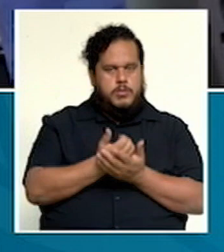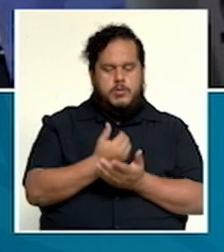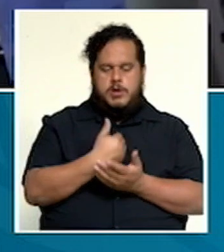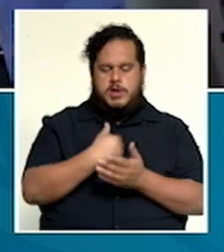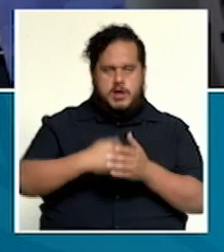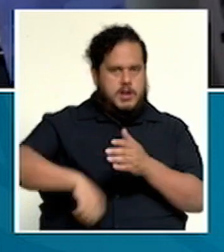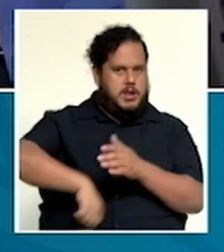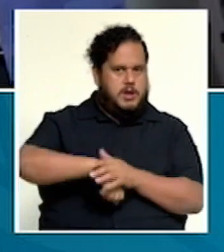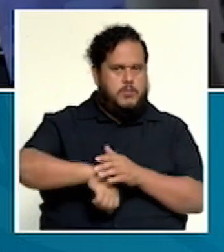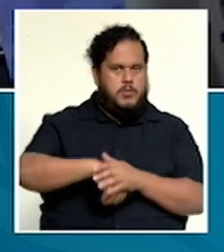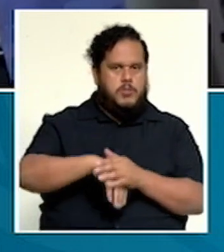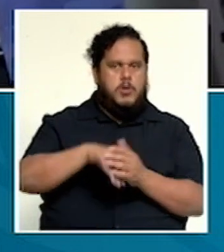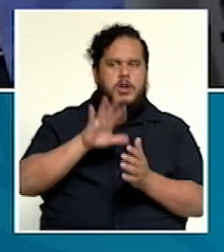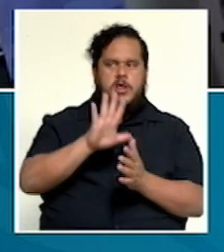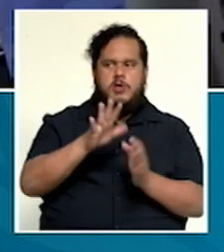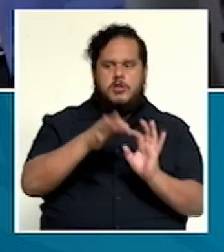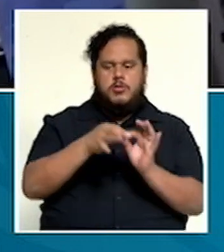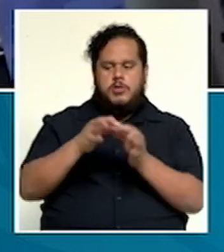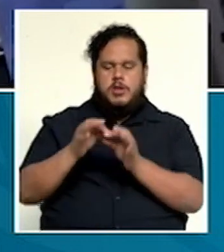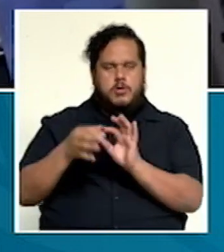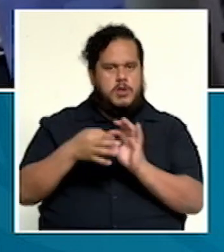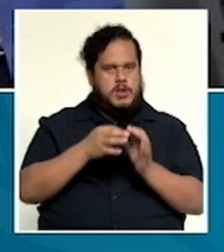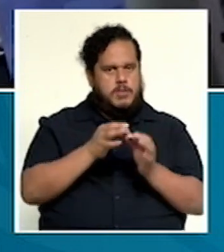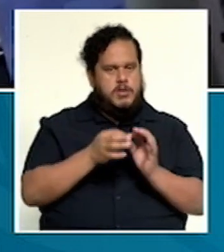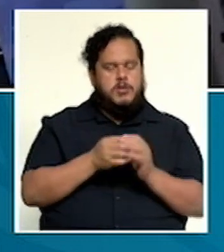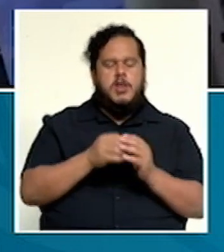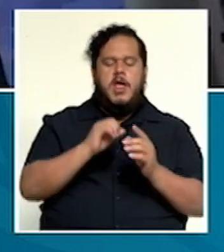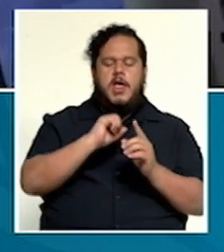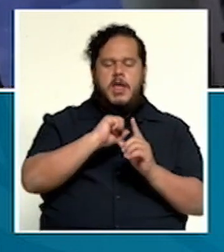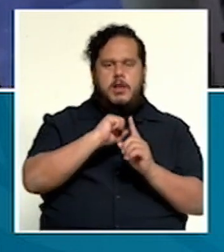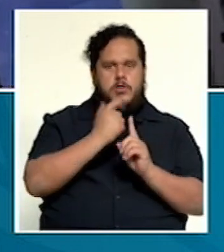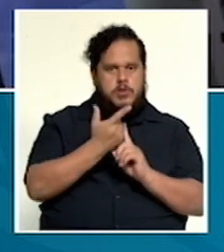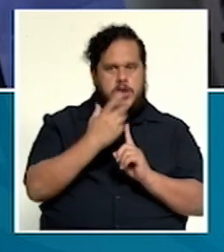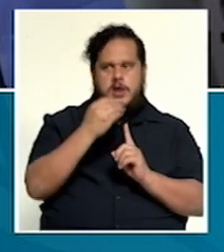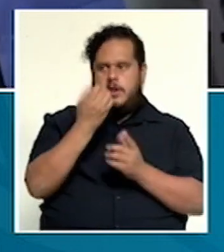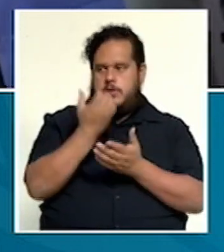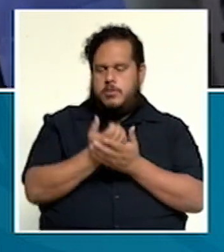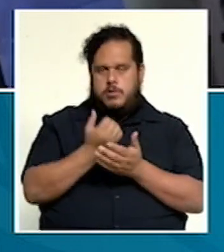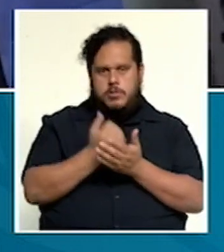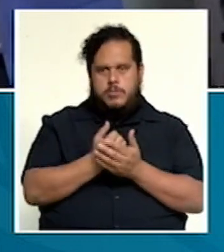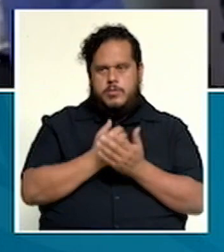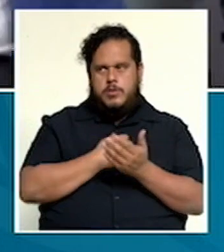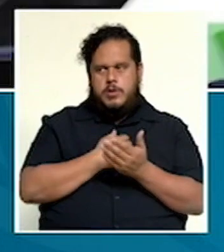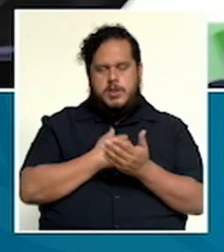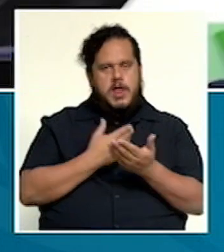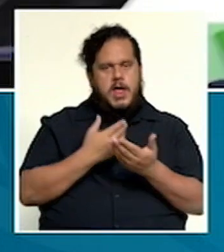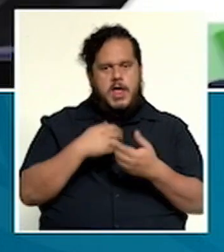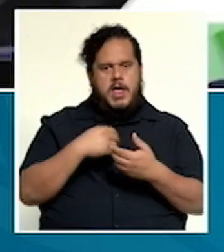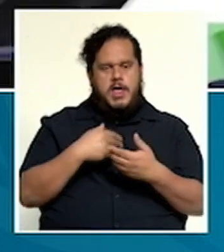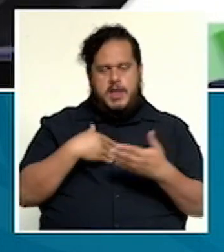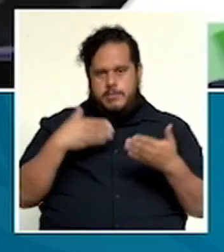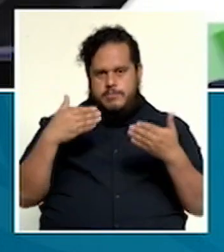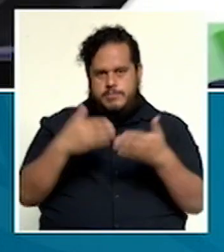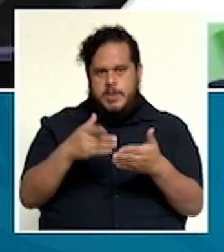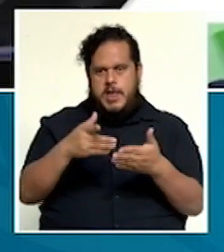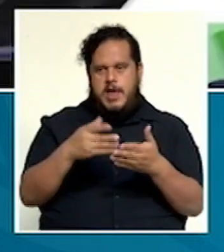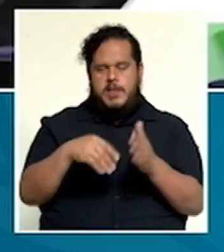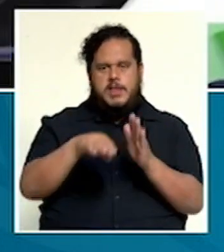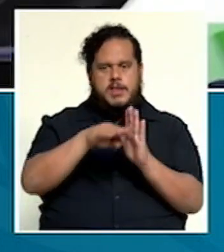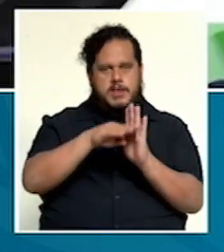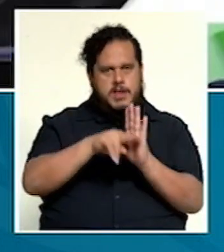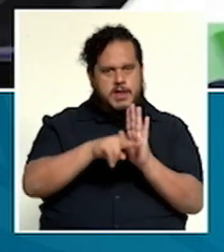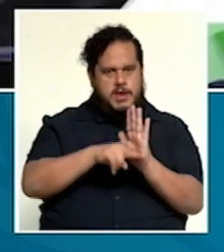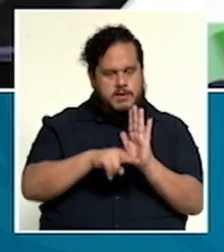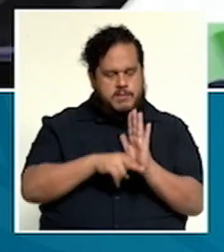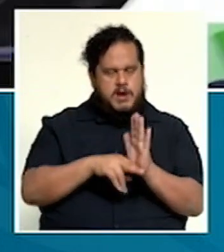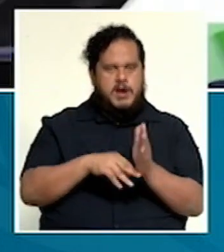fútbol y sus encadenamientos, ¿verdad?, en lo social y en lo económico, requieren esa relajación de medidas que se está dando en todas las